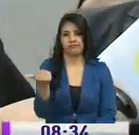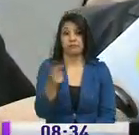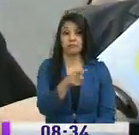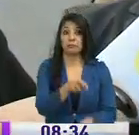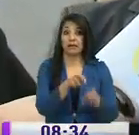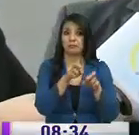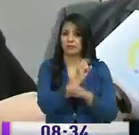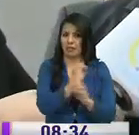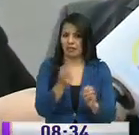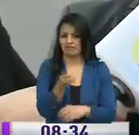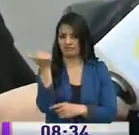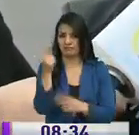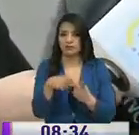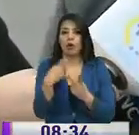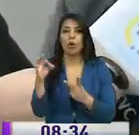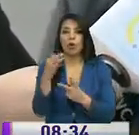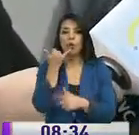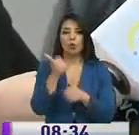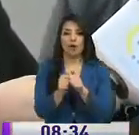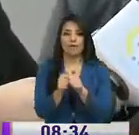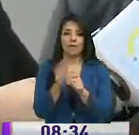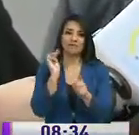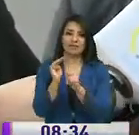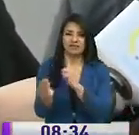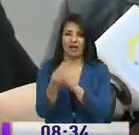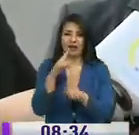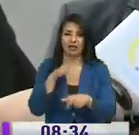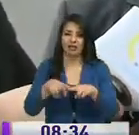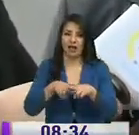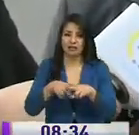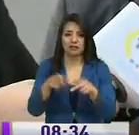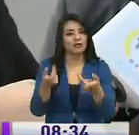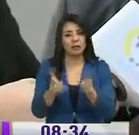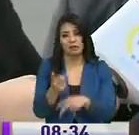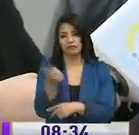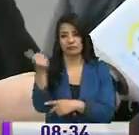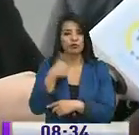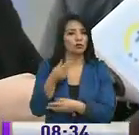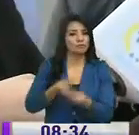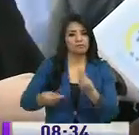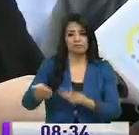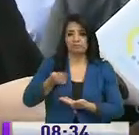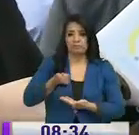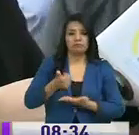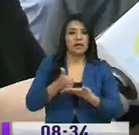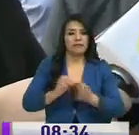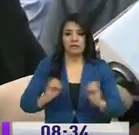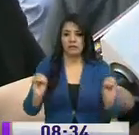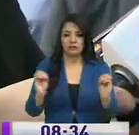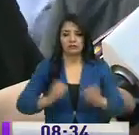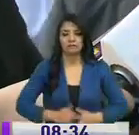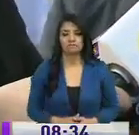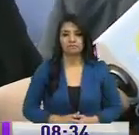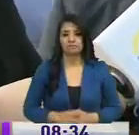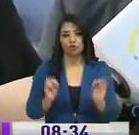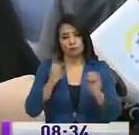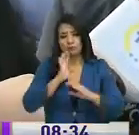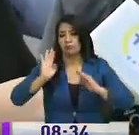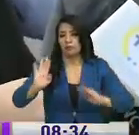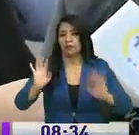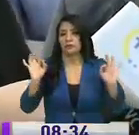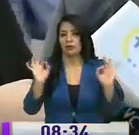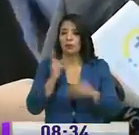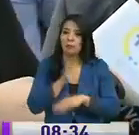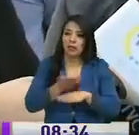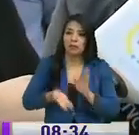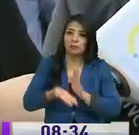informalidad, la ilegalidad y estas plataformas a cambio de no recibir ningún tipo de compensación ni tampoco exigir ningún